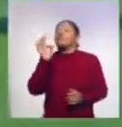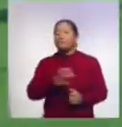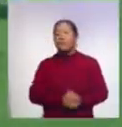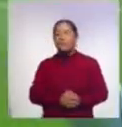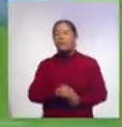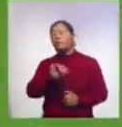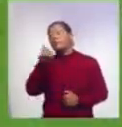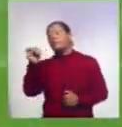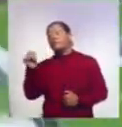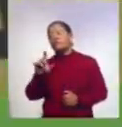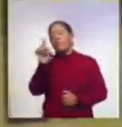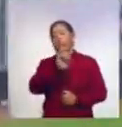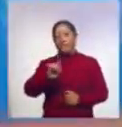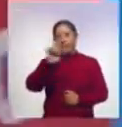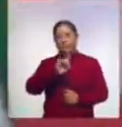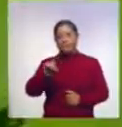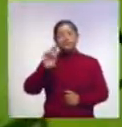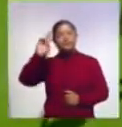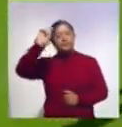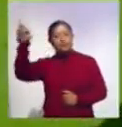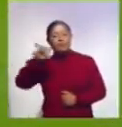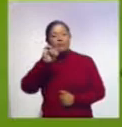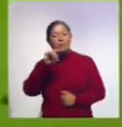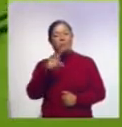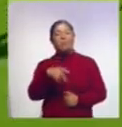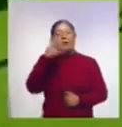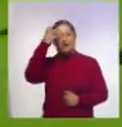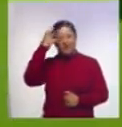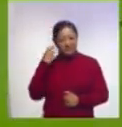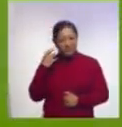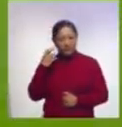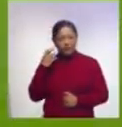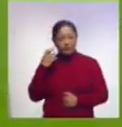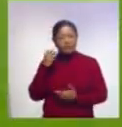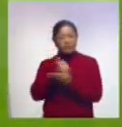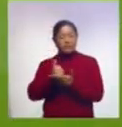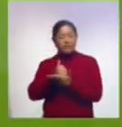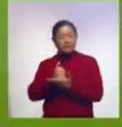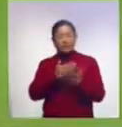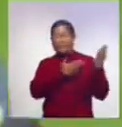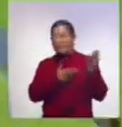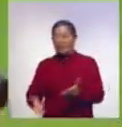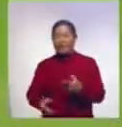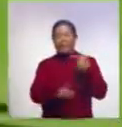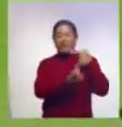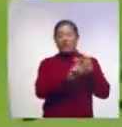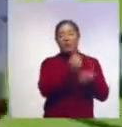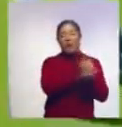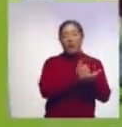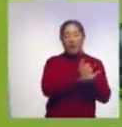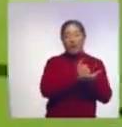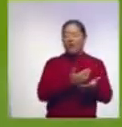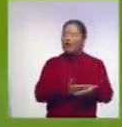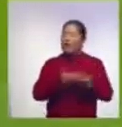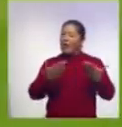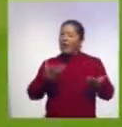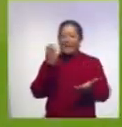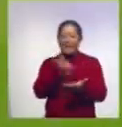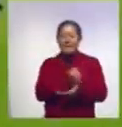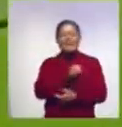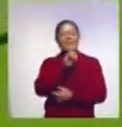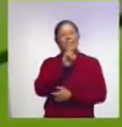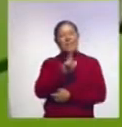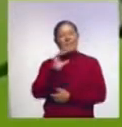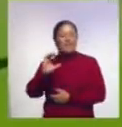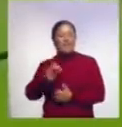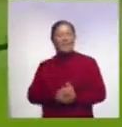ser el domingo, cuando los universitarios y los Pumas reciban a el Cruz Azul, actual campeón de la Leagues Cup. Ya que,